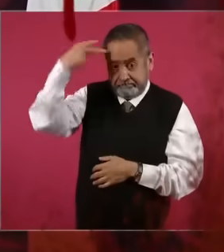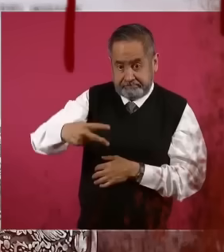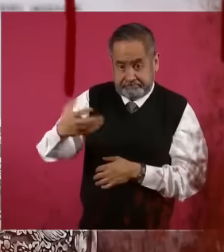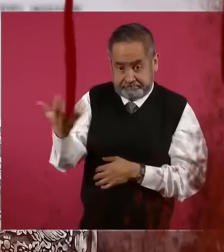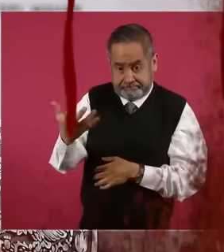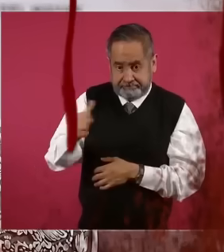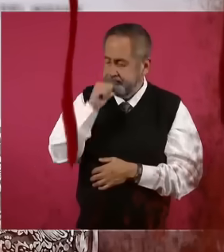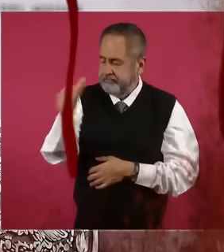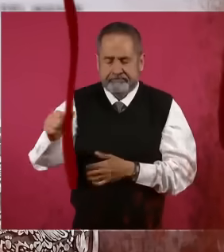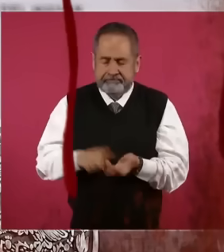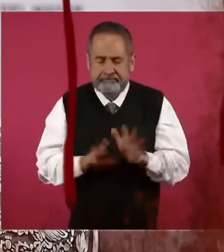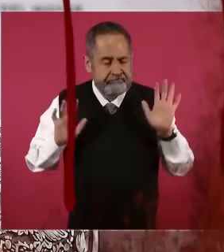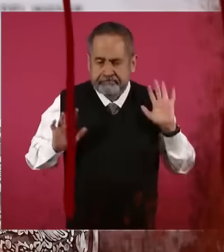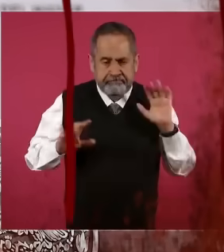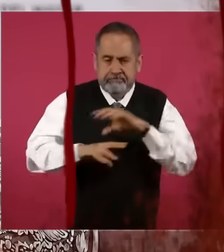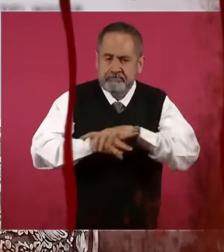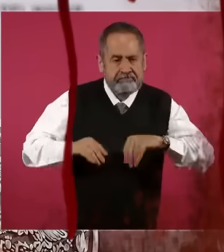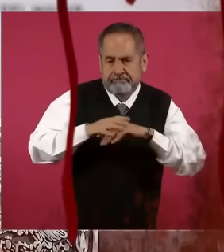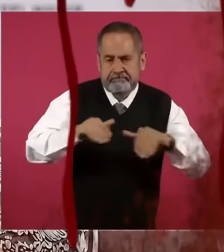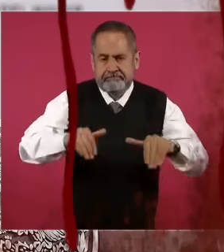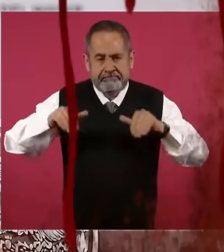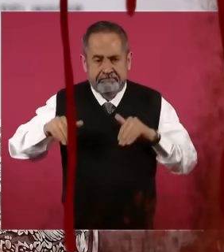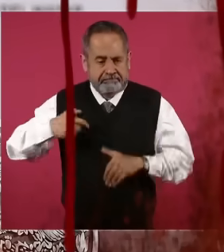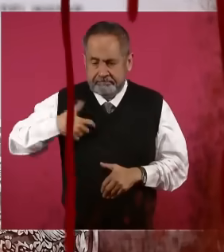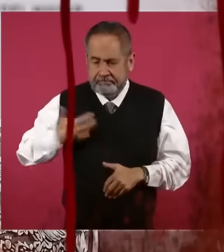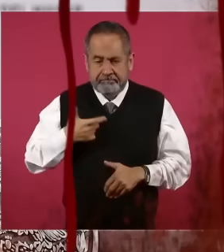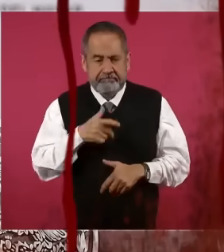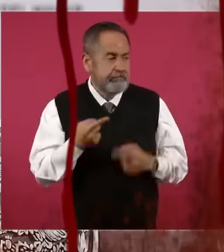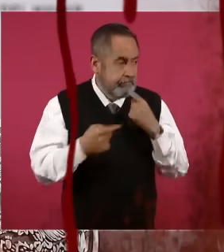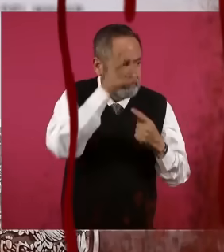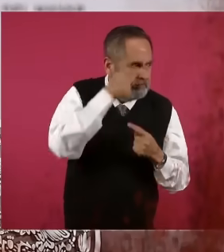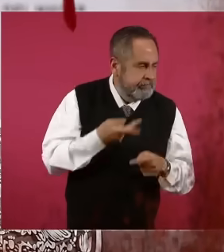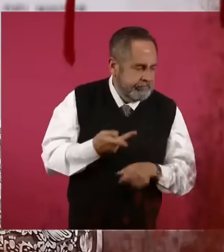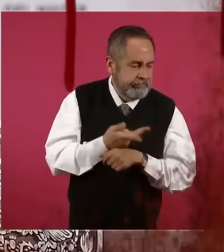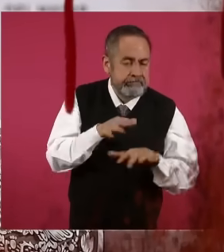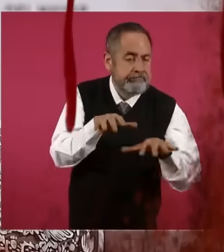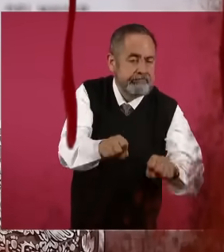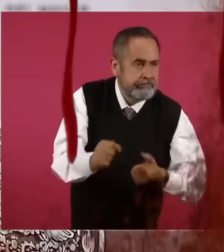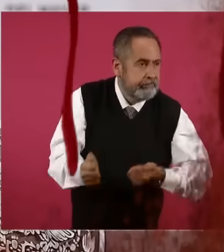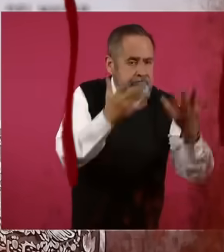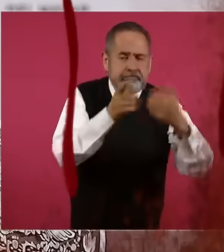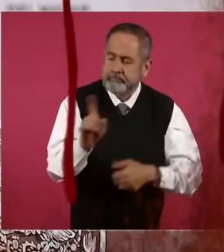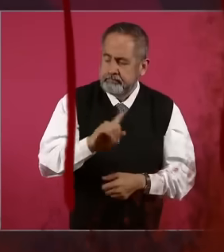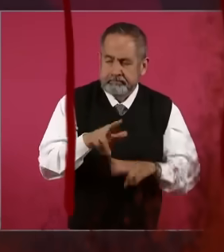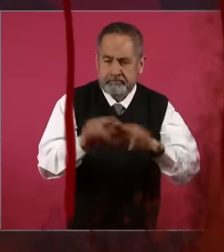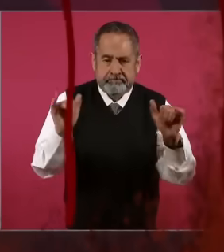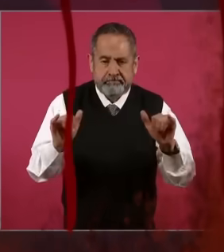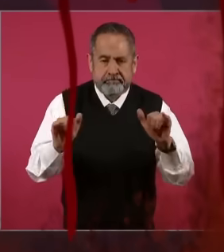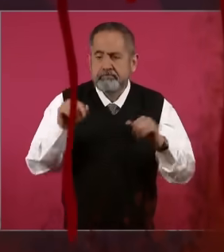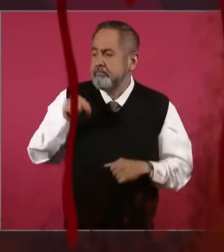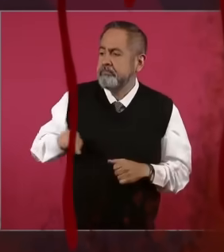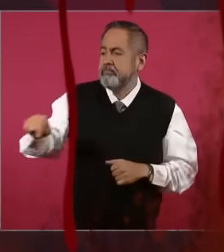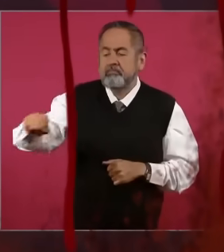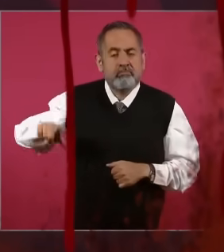una realidad. Porque no le tienen confianza al gobierno de López, porque terminó peleándose con todas las agencias, porque